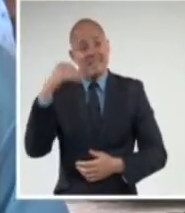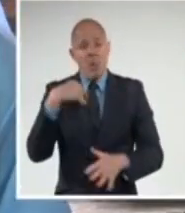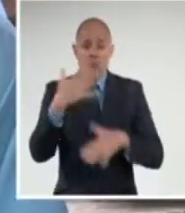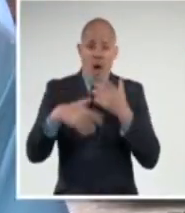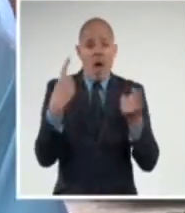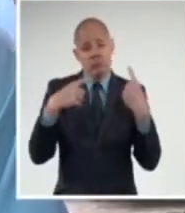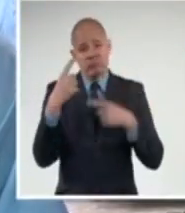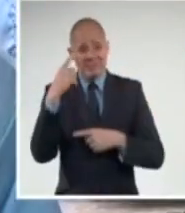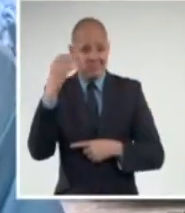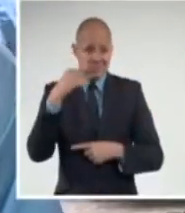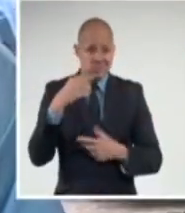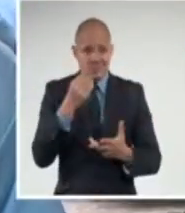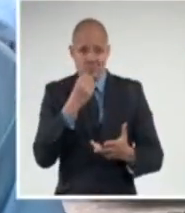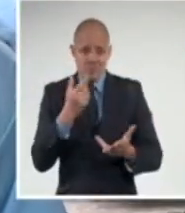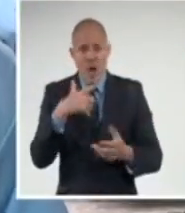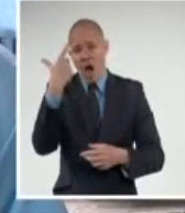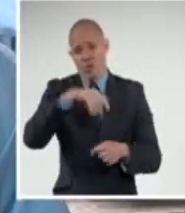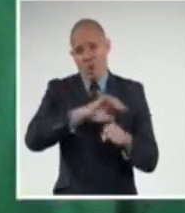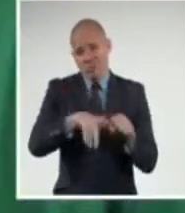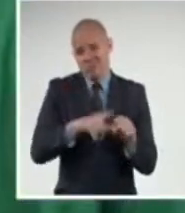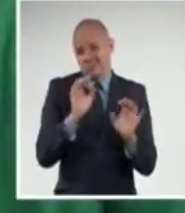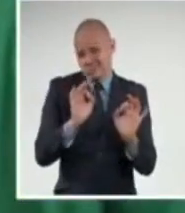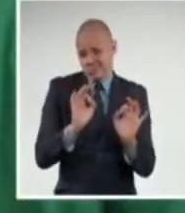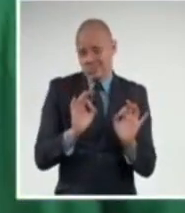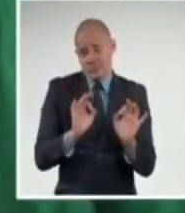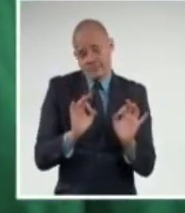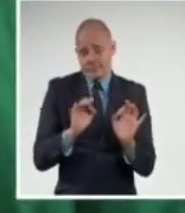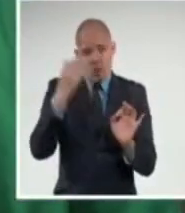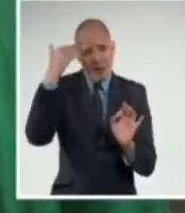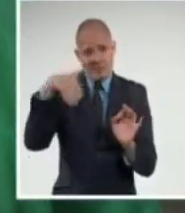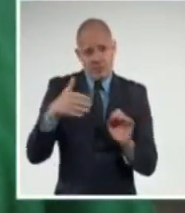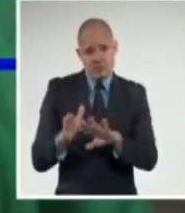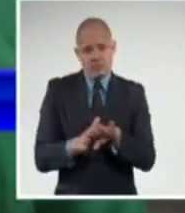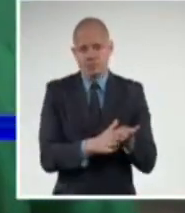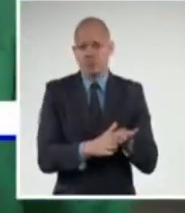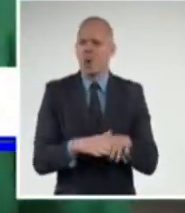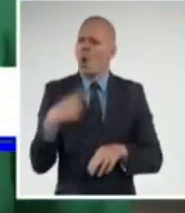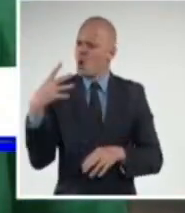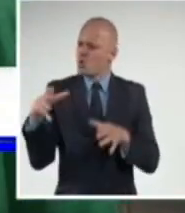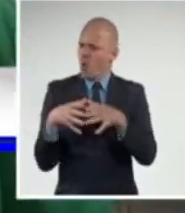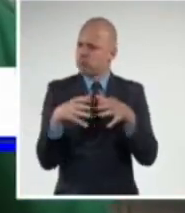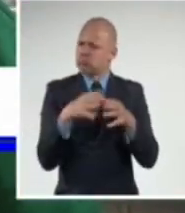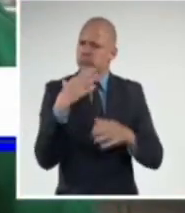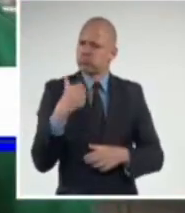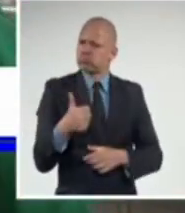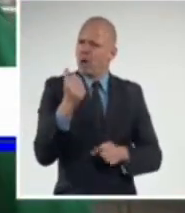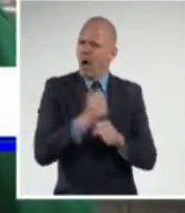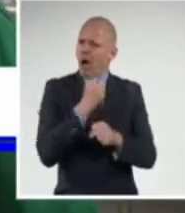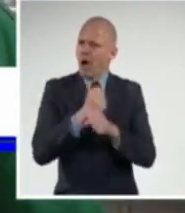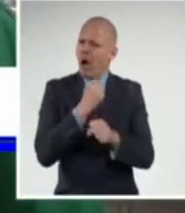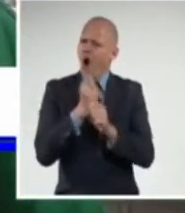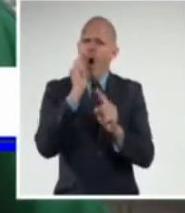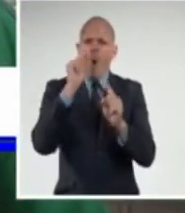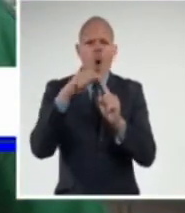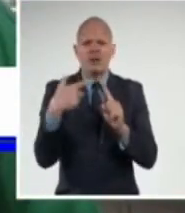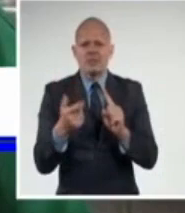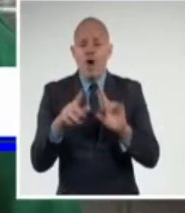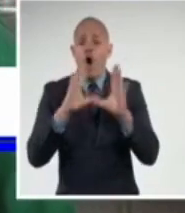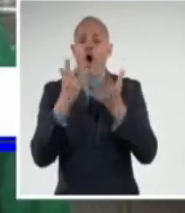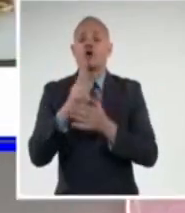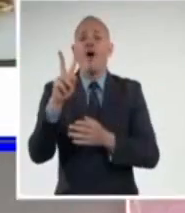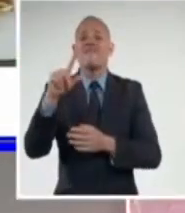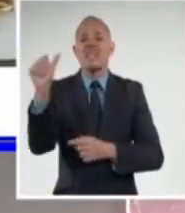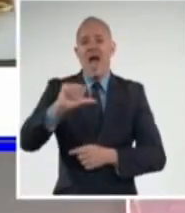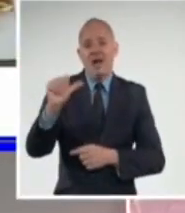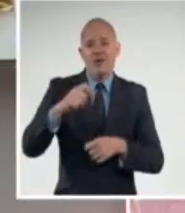que han surgido por la misma COVID-19. Todo el colectivo aquí unido, trabajando con el objetivo de que le llegue el vinagre al